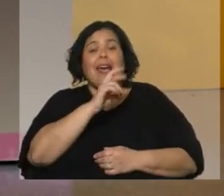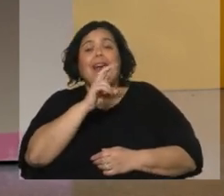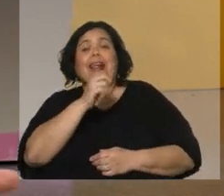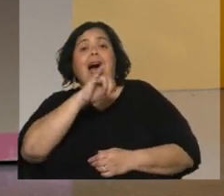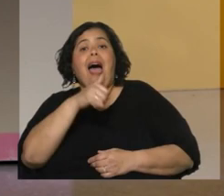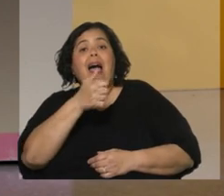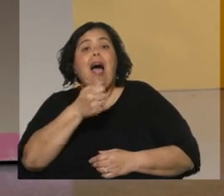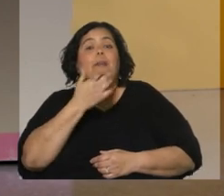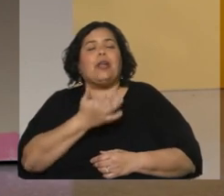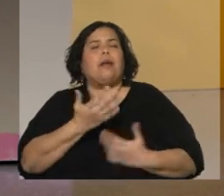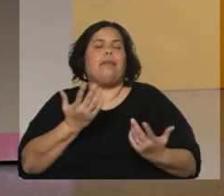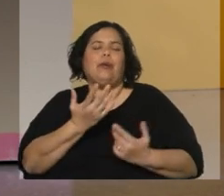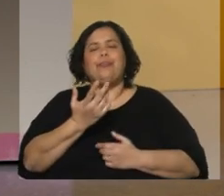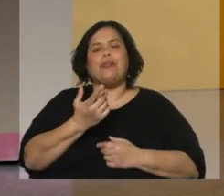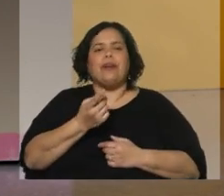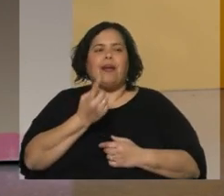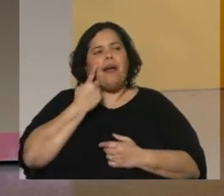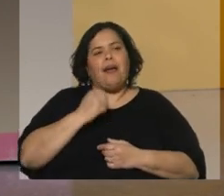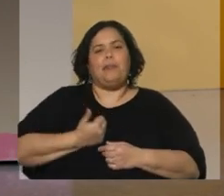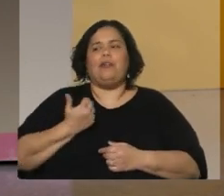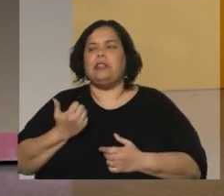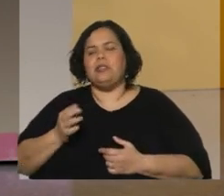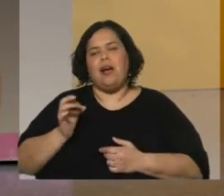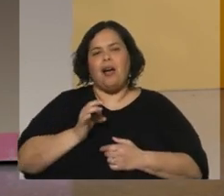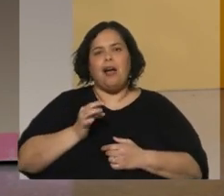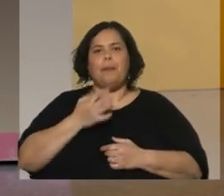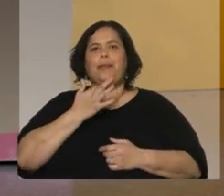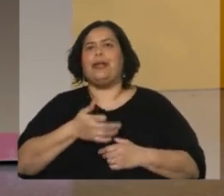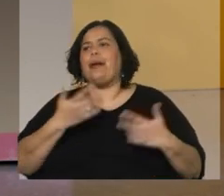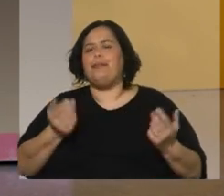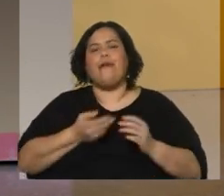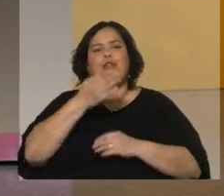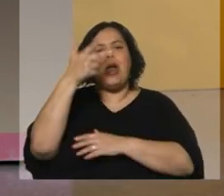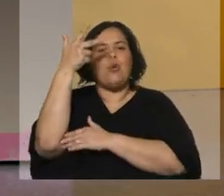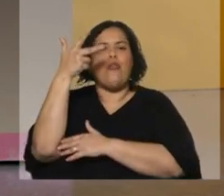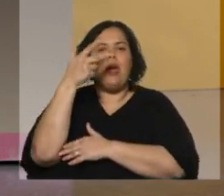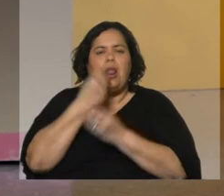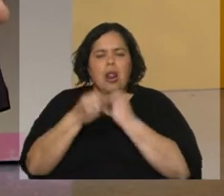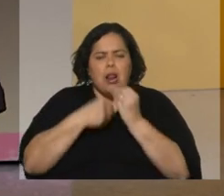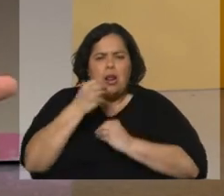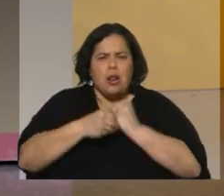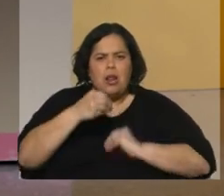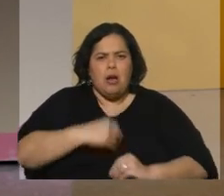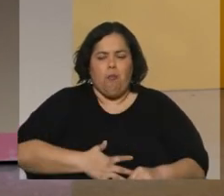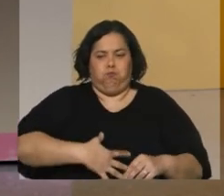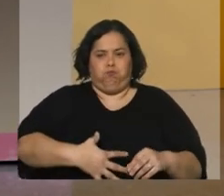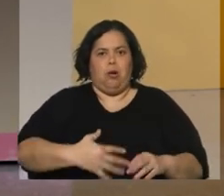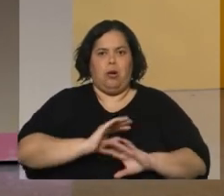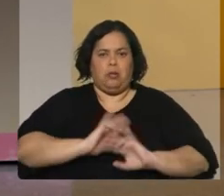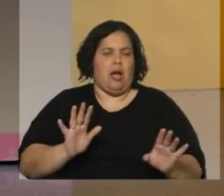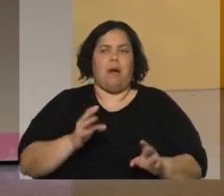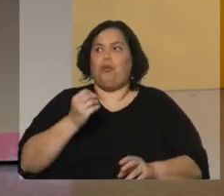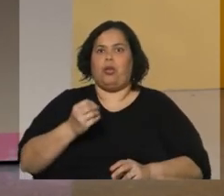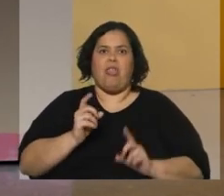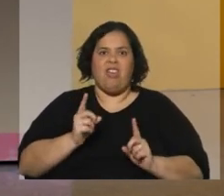intentar sacar una ventaja ir a un hotel y el desayuno comerte hasta que lo entendés en un tenedor libre comerte todo hasta el ataque